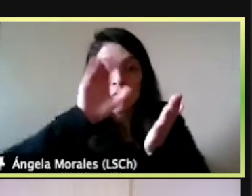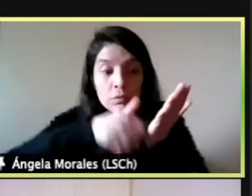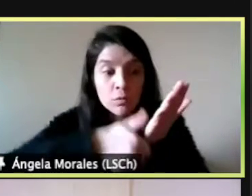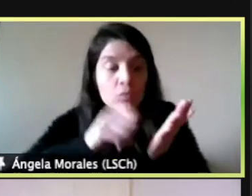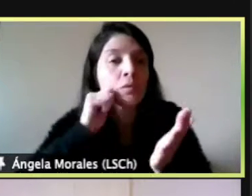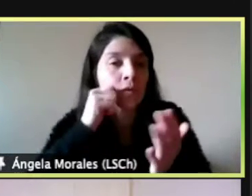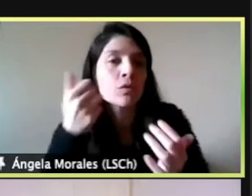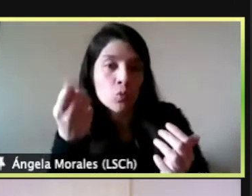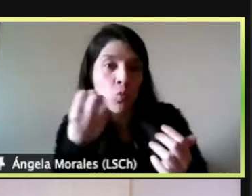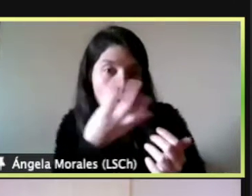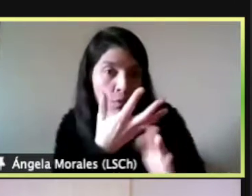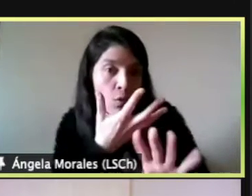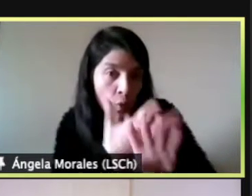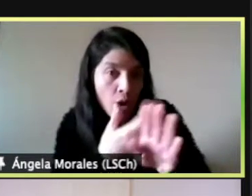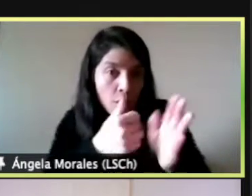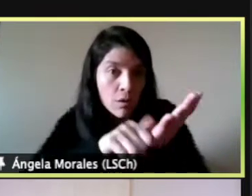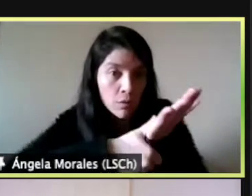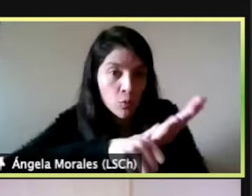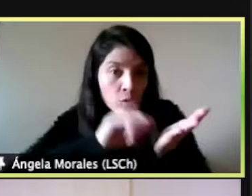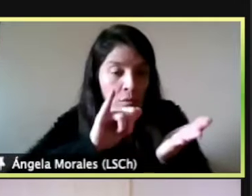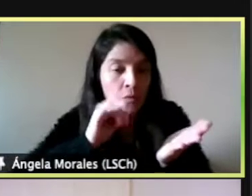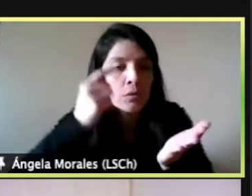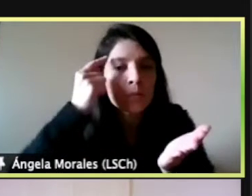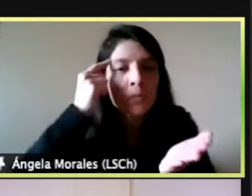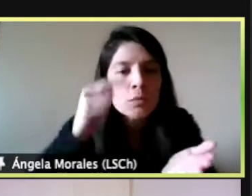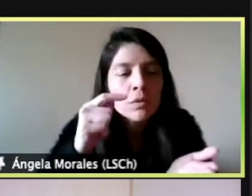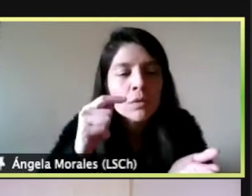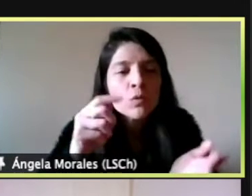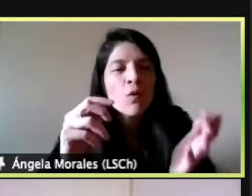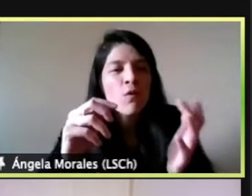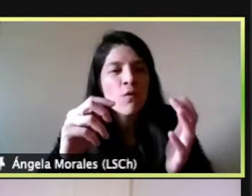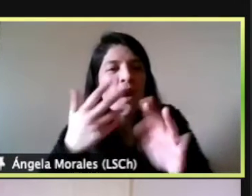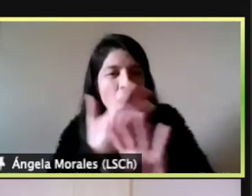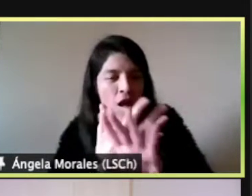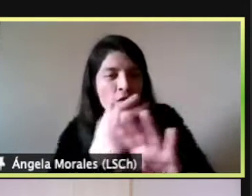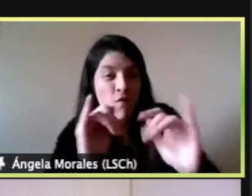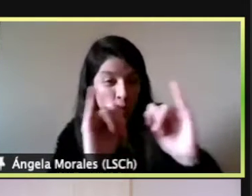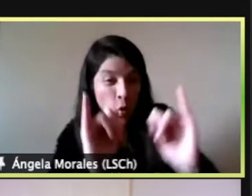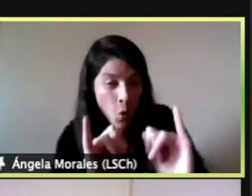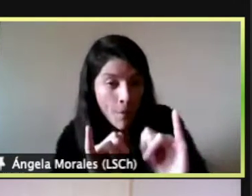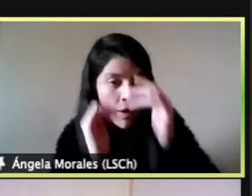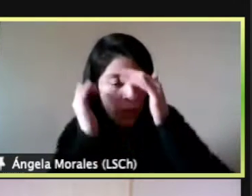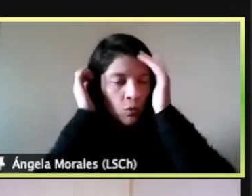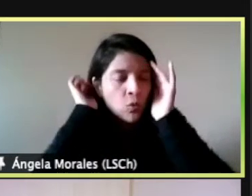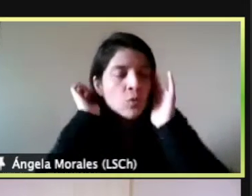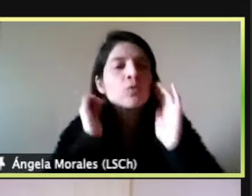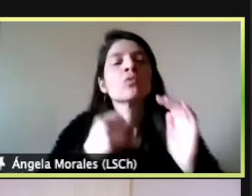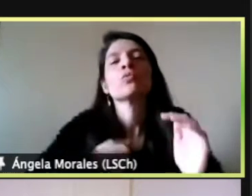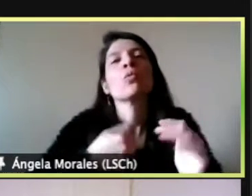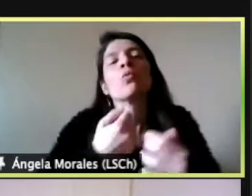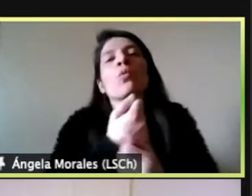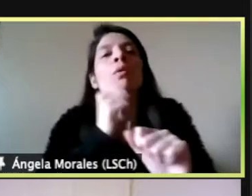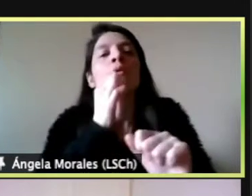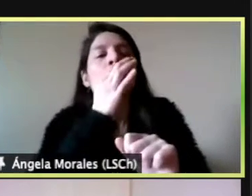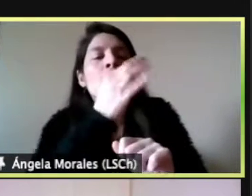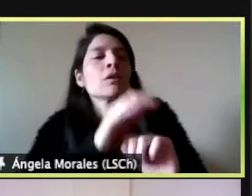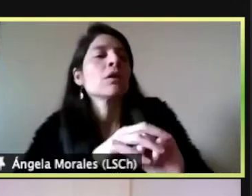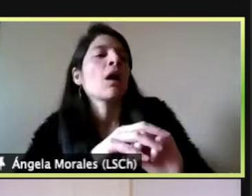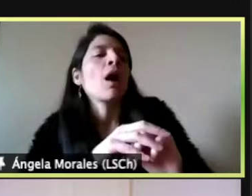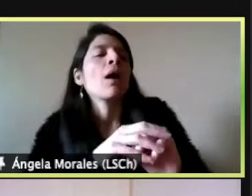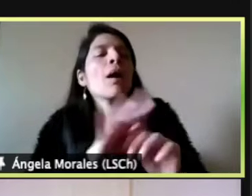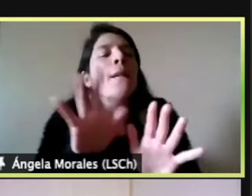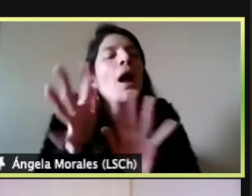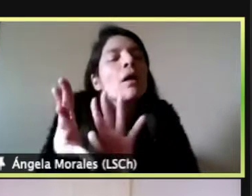formato, yo no puedo dejar que sea asociativo, no puedo dejar que sea lo más parecido posible. No, tiene que